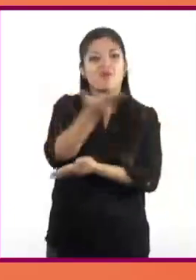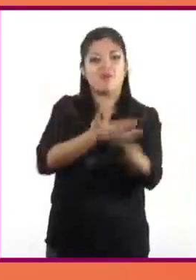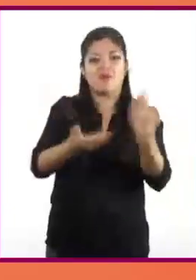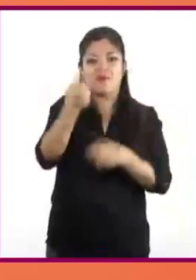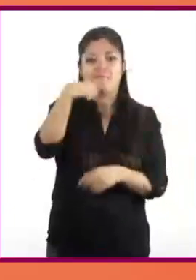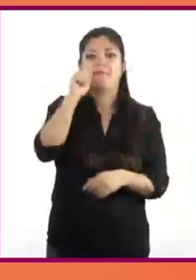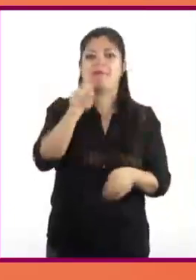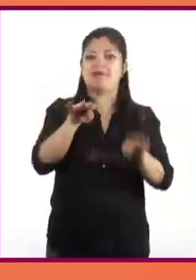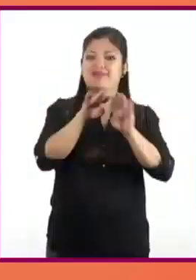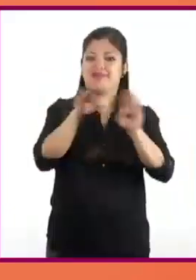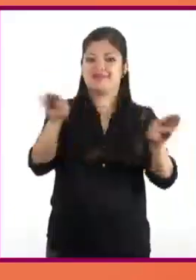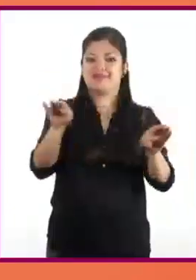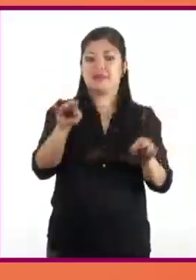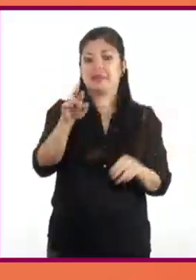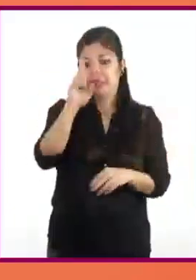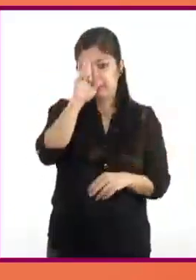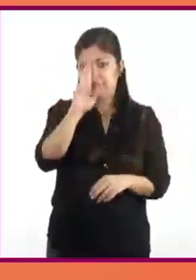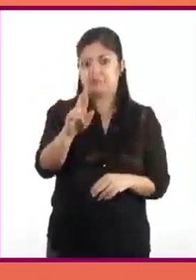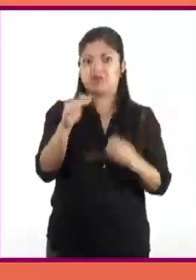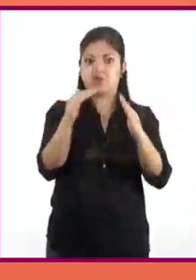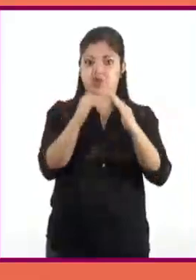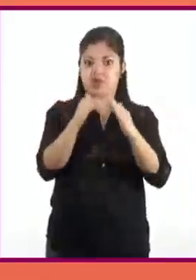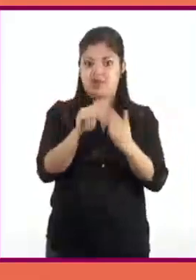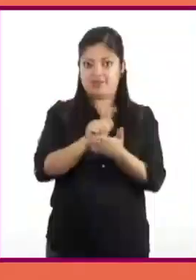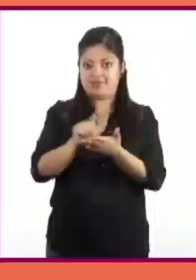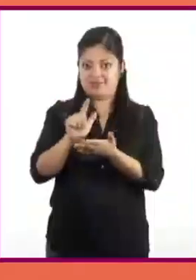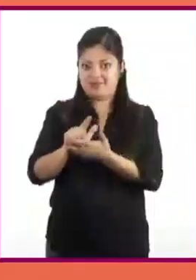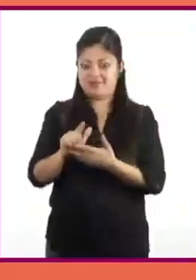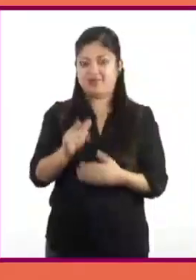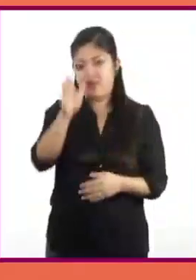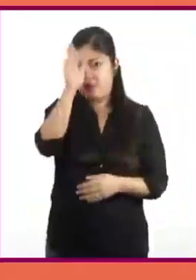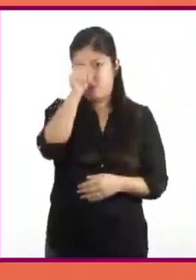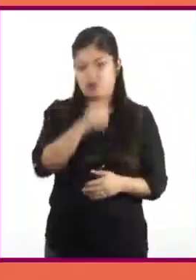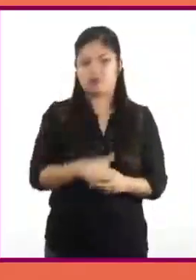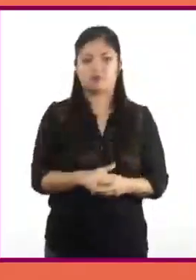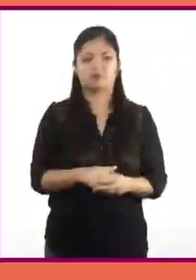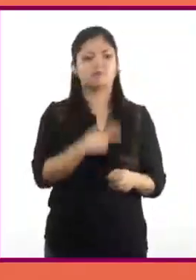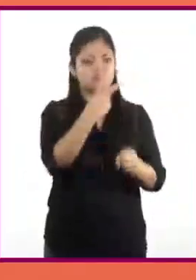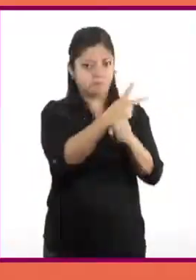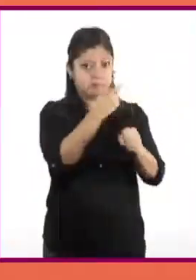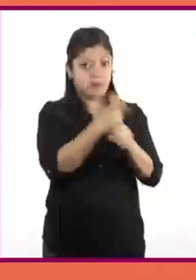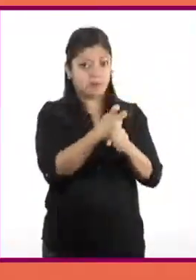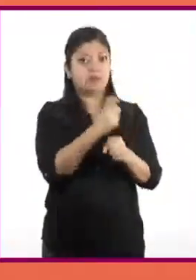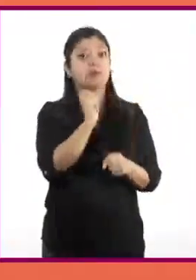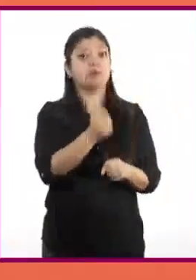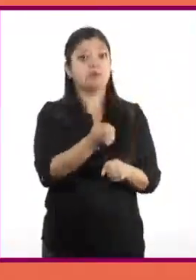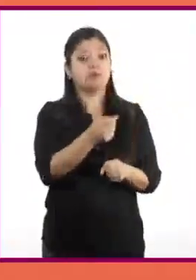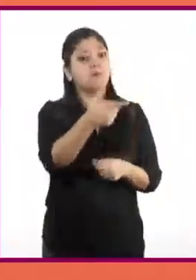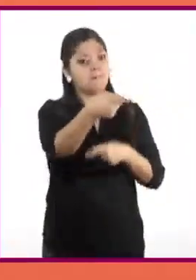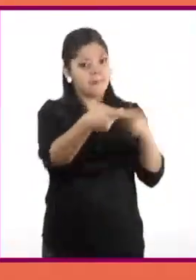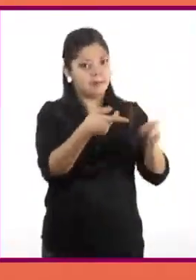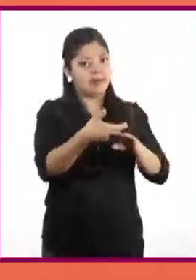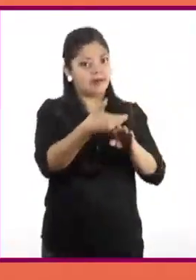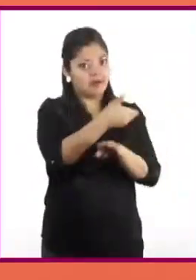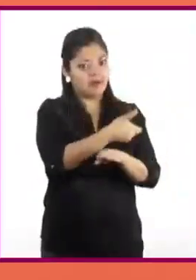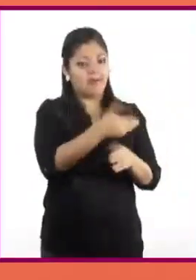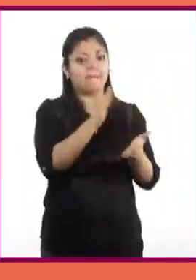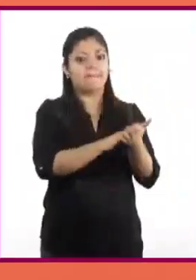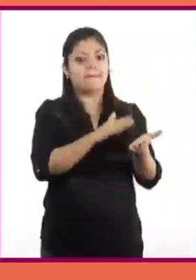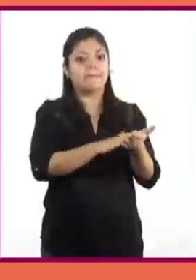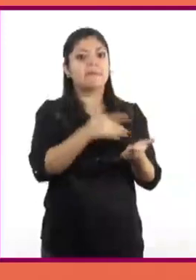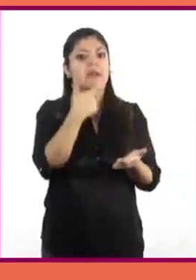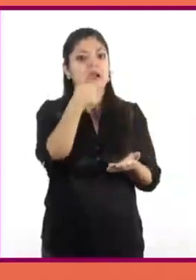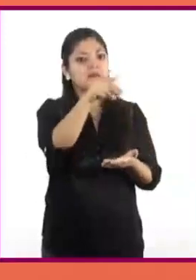para equilibrar los deberes de su hogar. Les invitamos a que preparen papel y lápiz para que tomen sus notas sobre